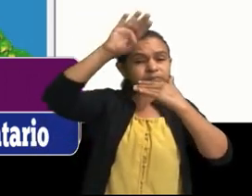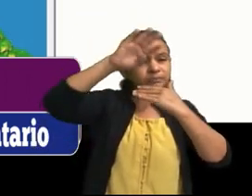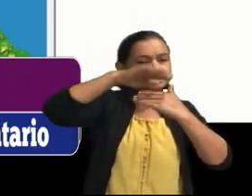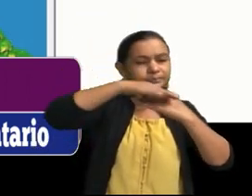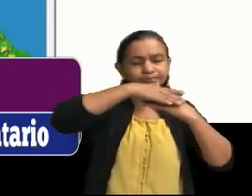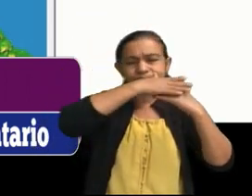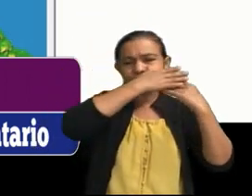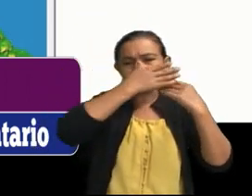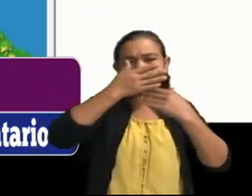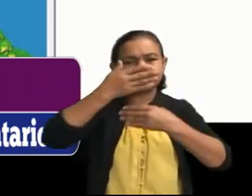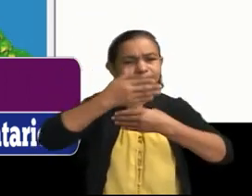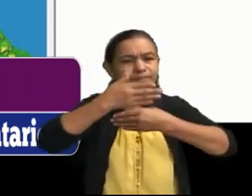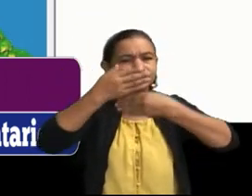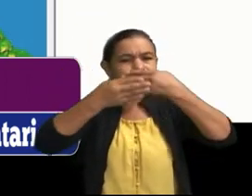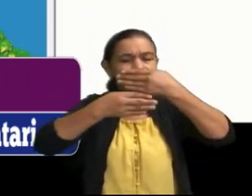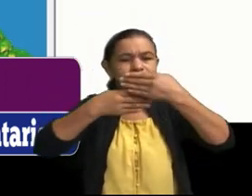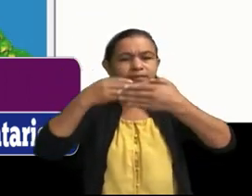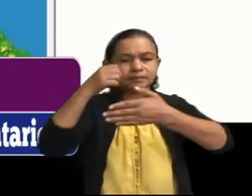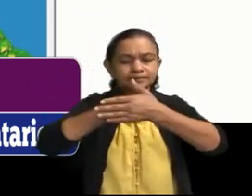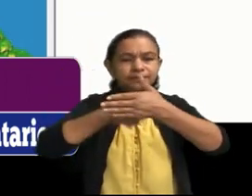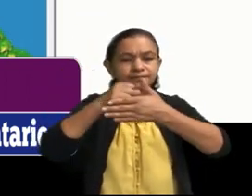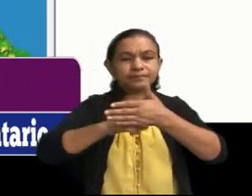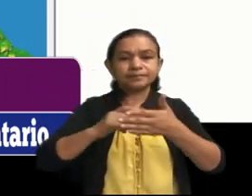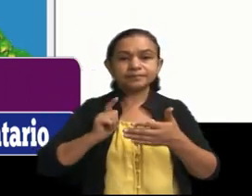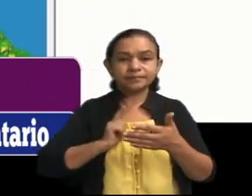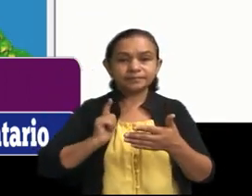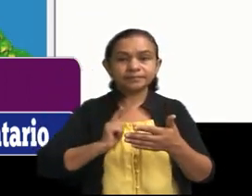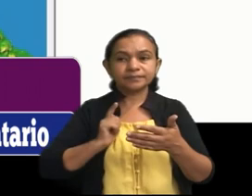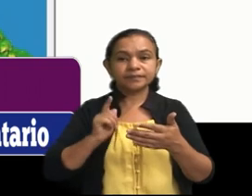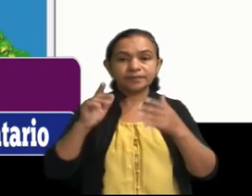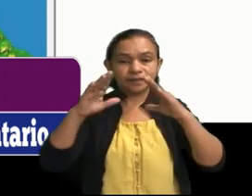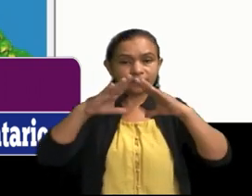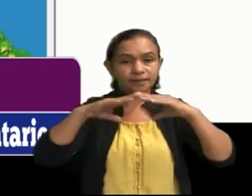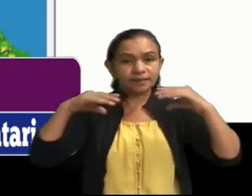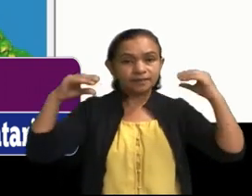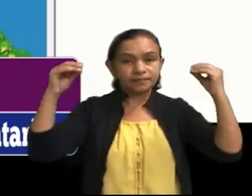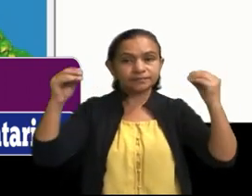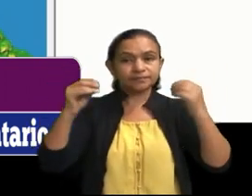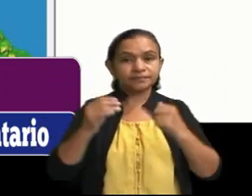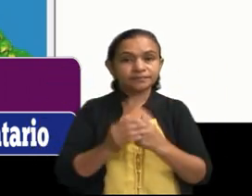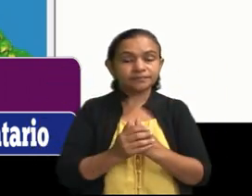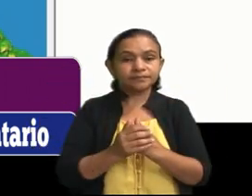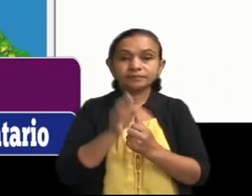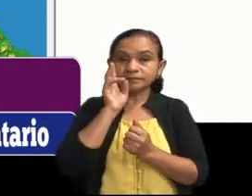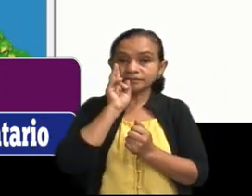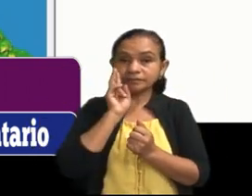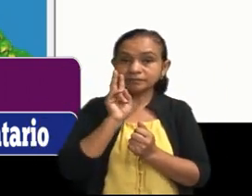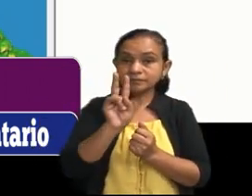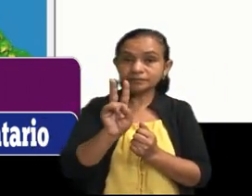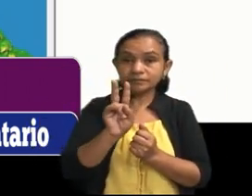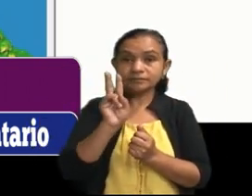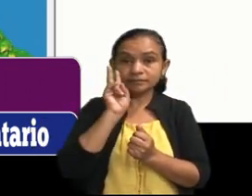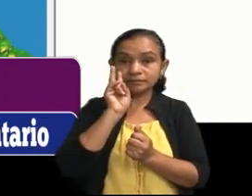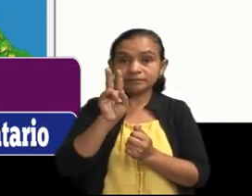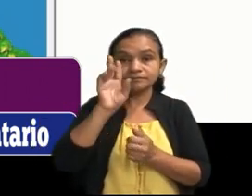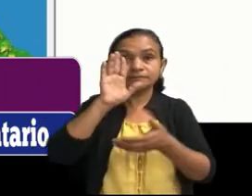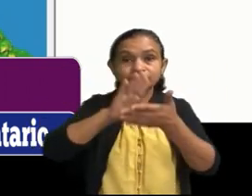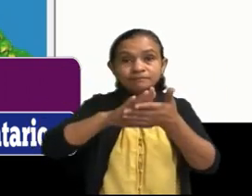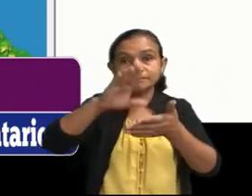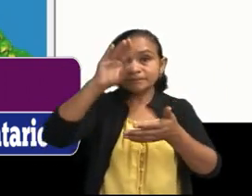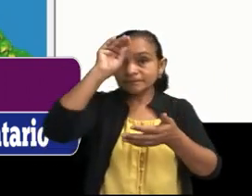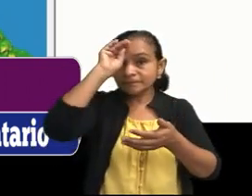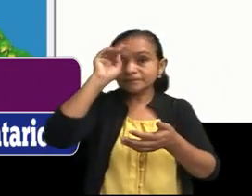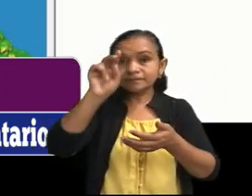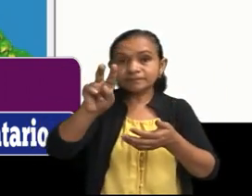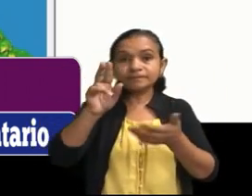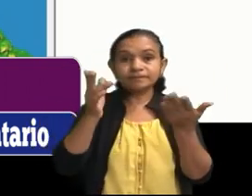las construcciones de defensa que ellos tenían. Ese fenómeno japonés, nosotros tenemos que observarlo, tenemos que verlo, tenemos que aprender, ¿verdad?,